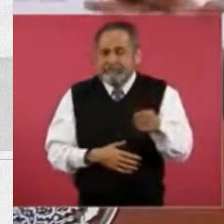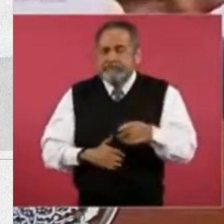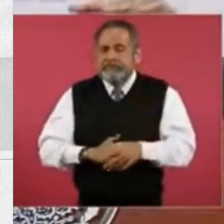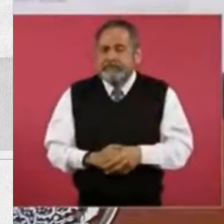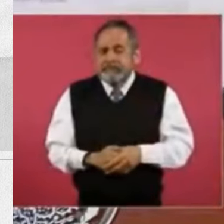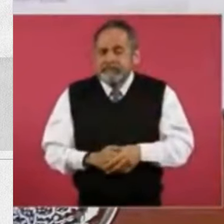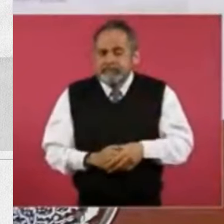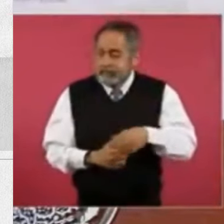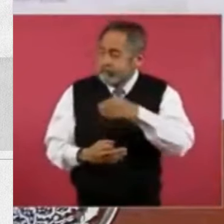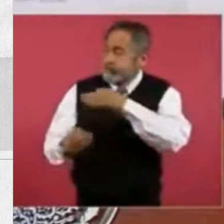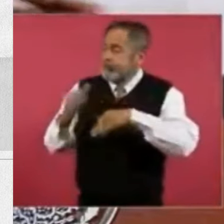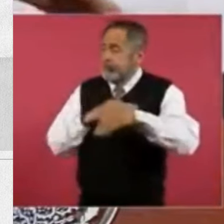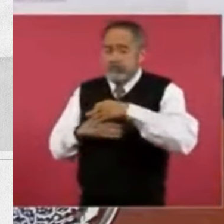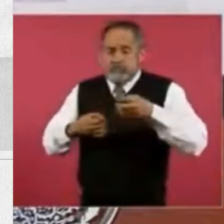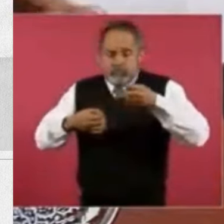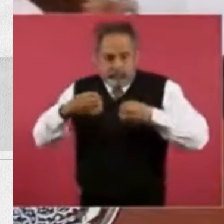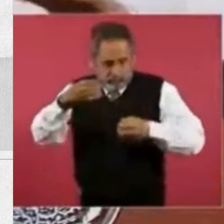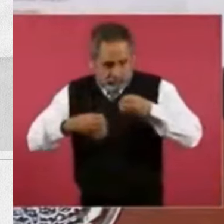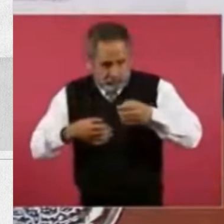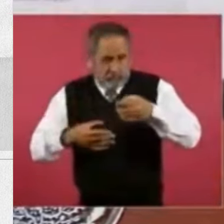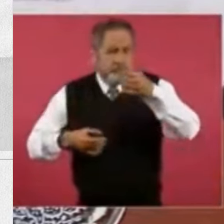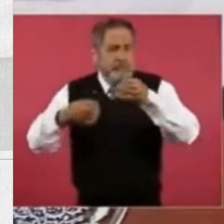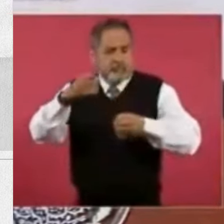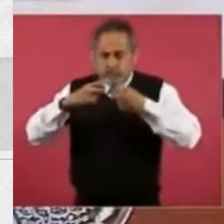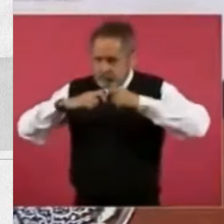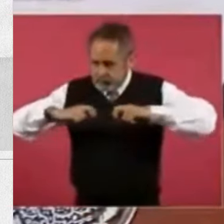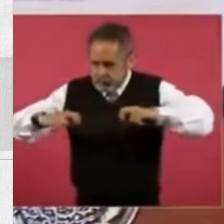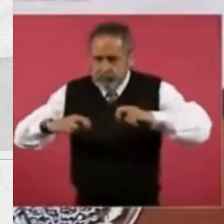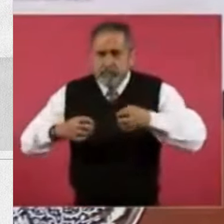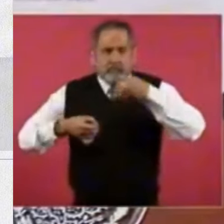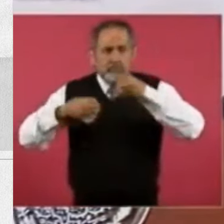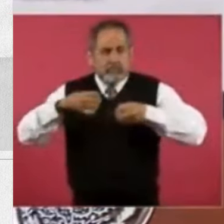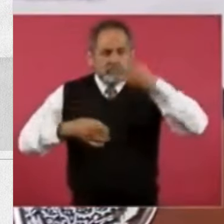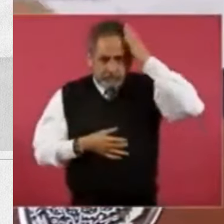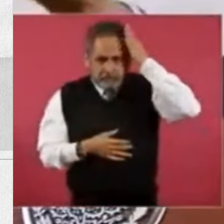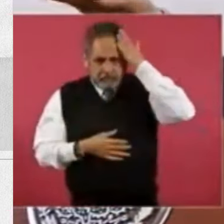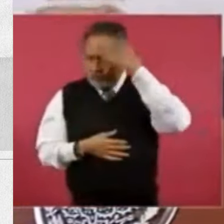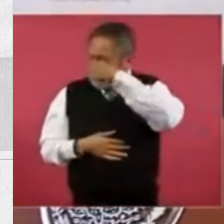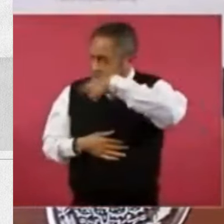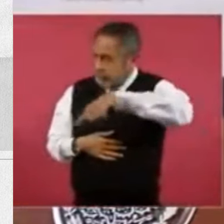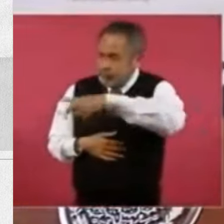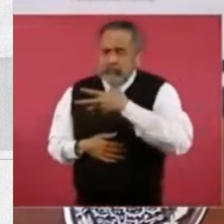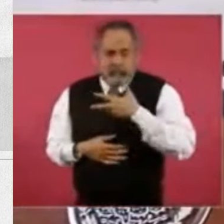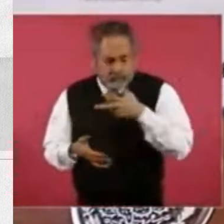Todos los jueces, magistrados, ministros tienen derecho